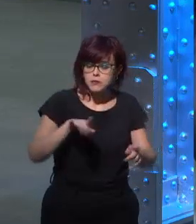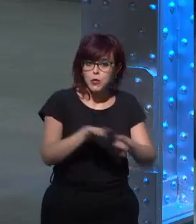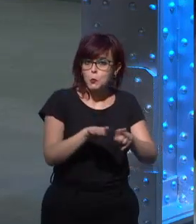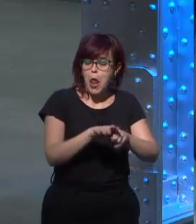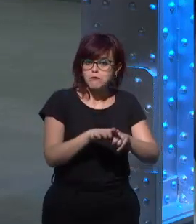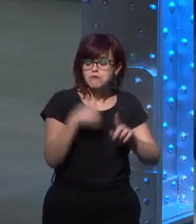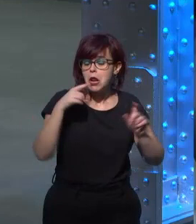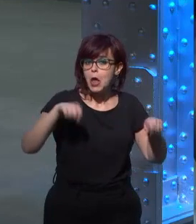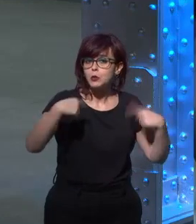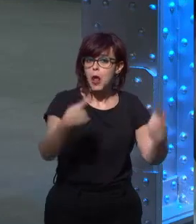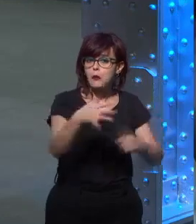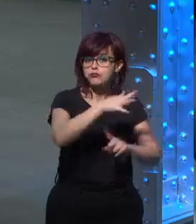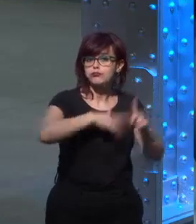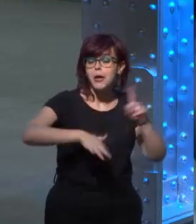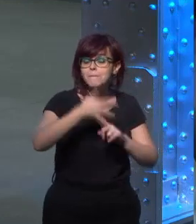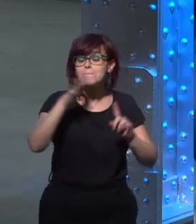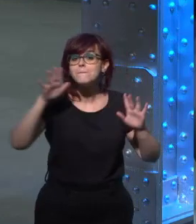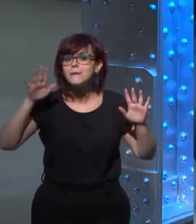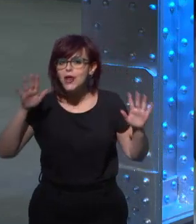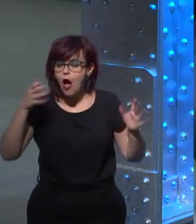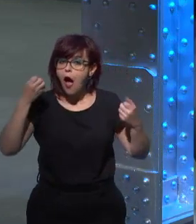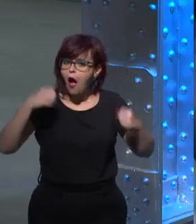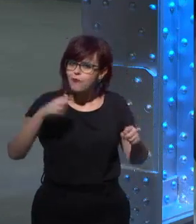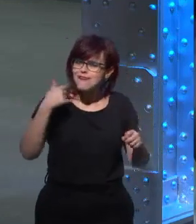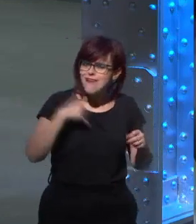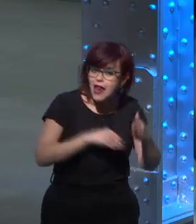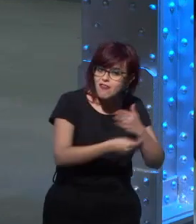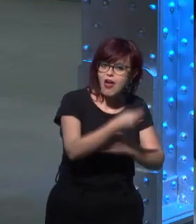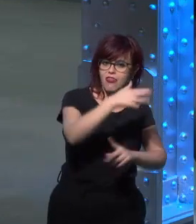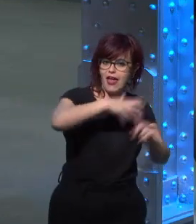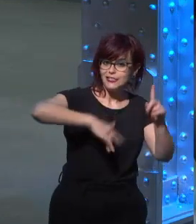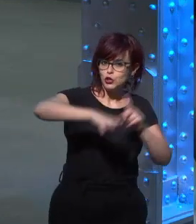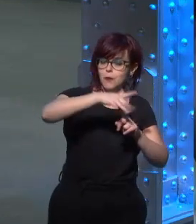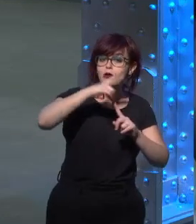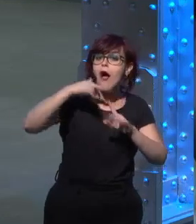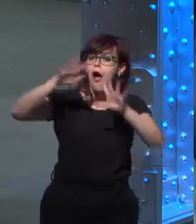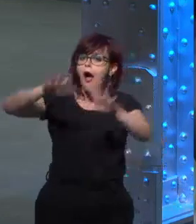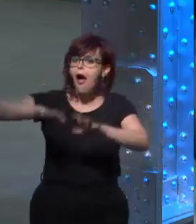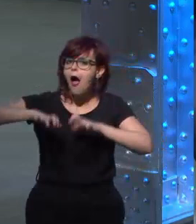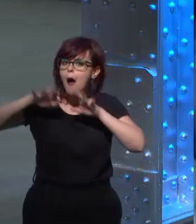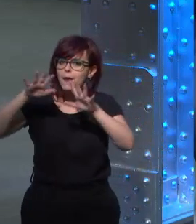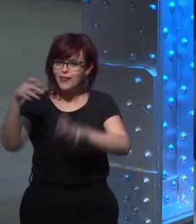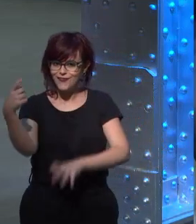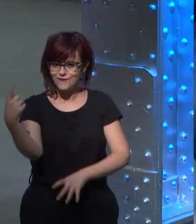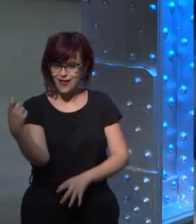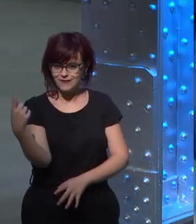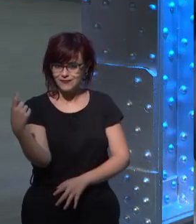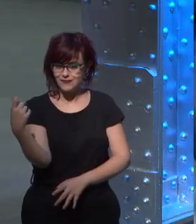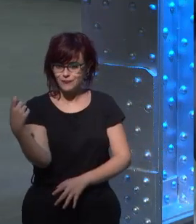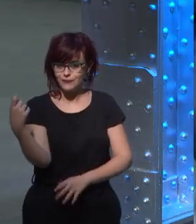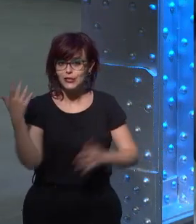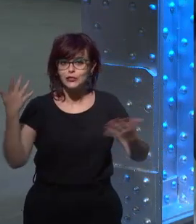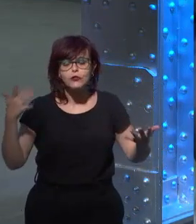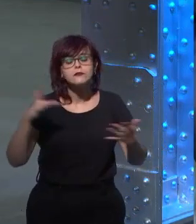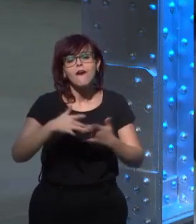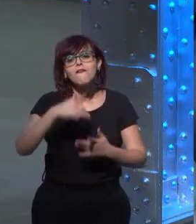¿no? Pero con una desventaja, y es que aunque vengamos transformados de serie, no venimos aprendidos de serie. Es decir, son dos cosas muy distintas, por lo tanto, tenemos